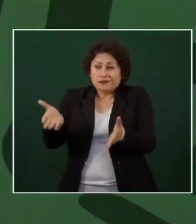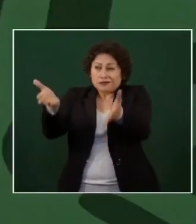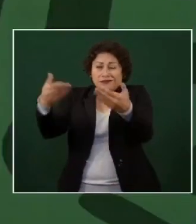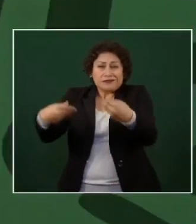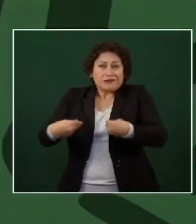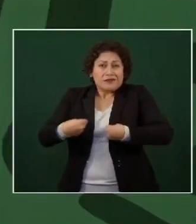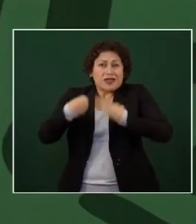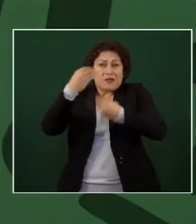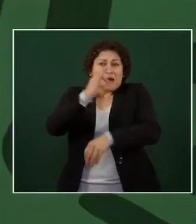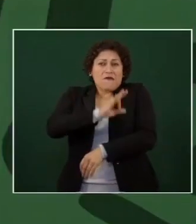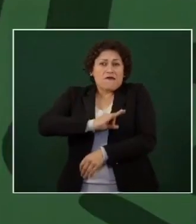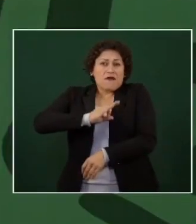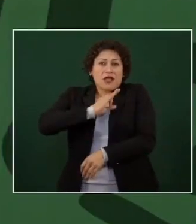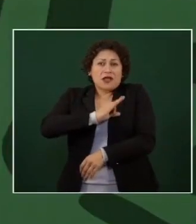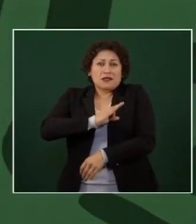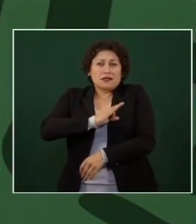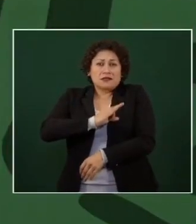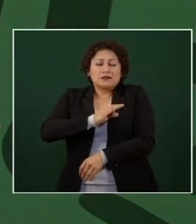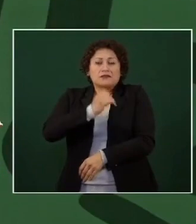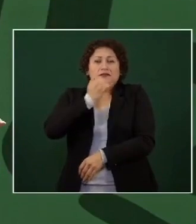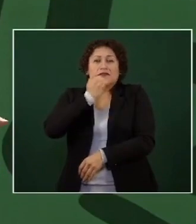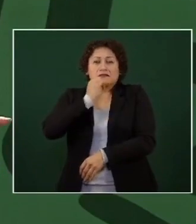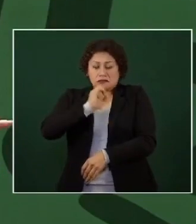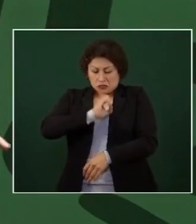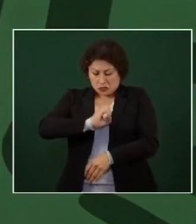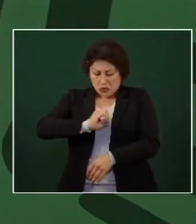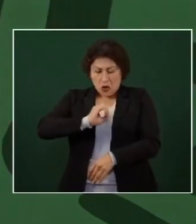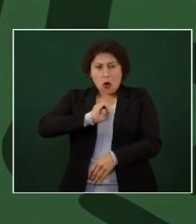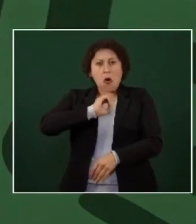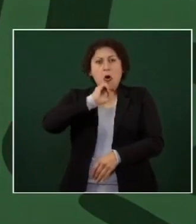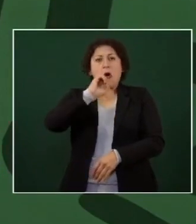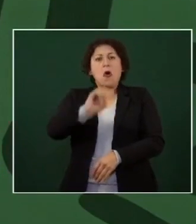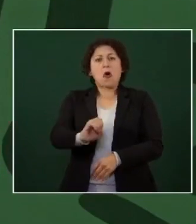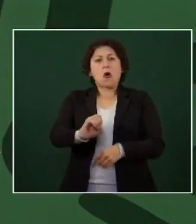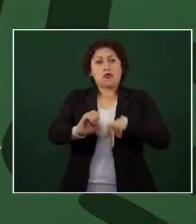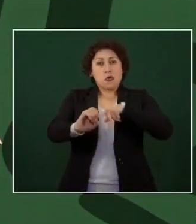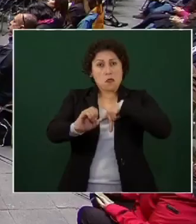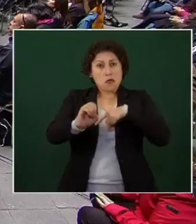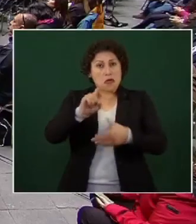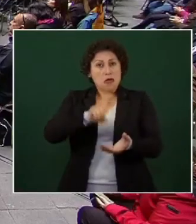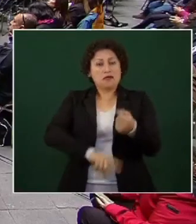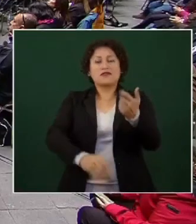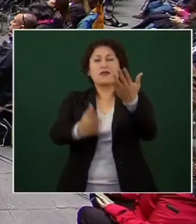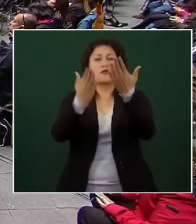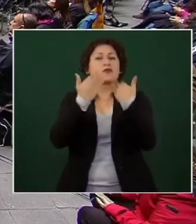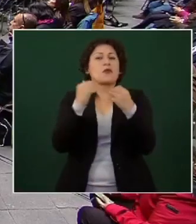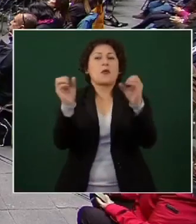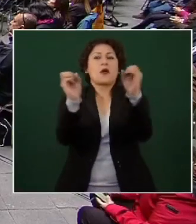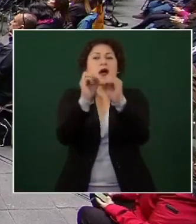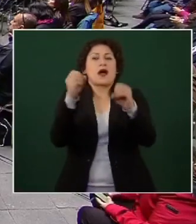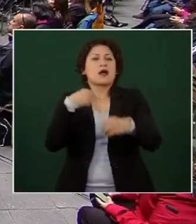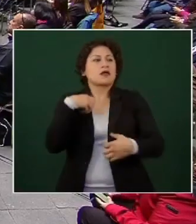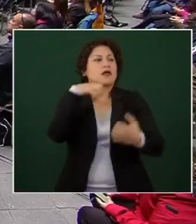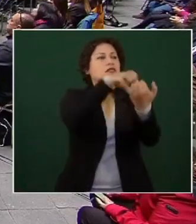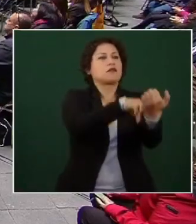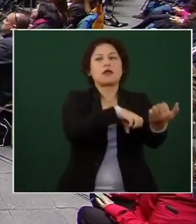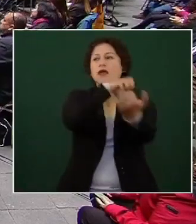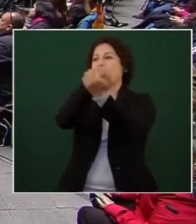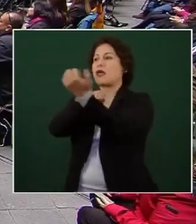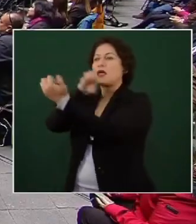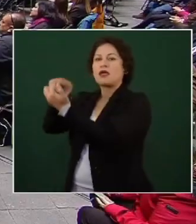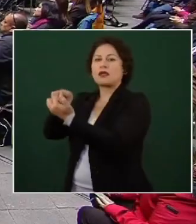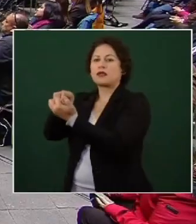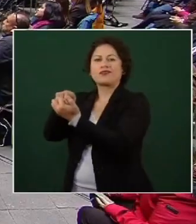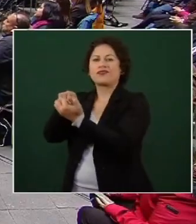Y yo no odio, ni tengo enemigos, no quiero tenerlos, tengo adversarios.